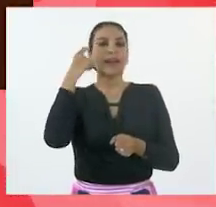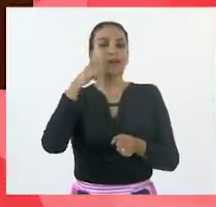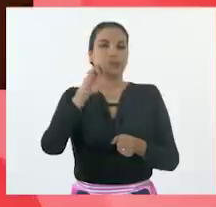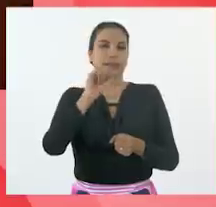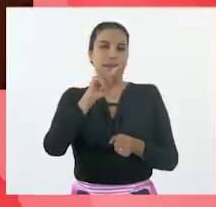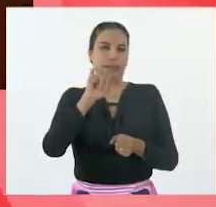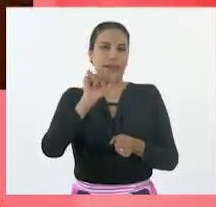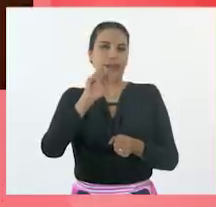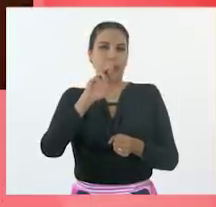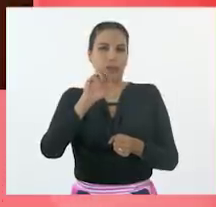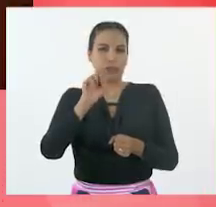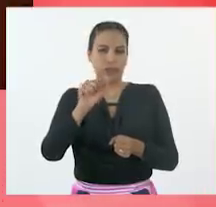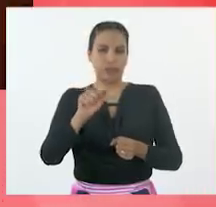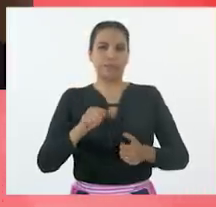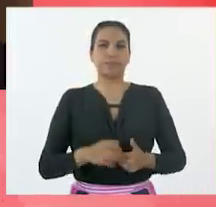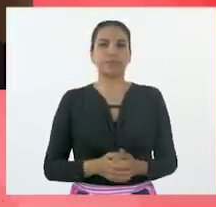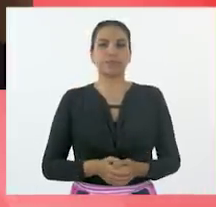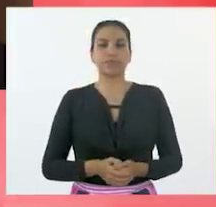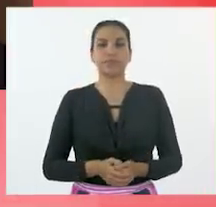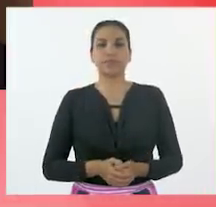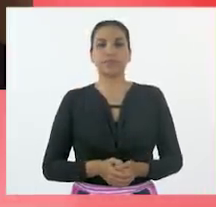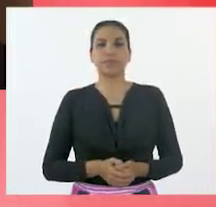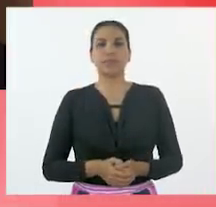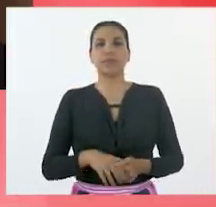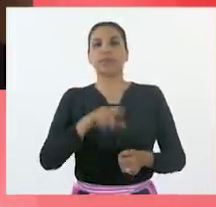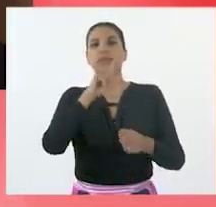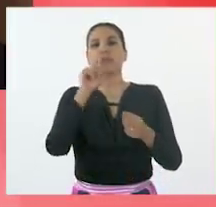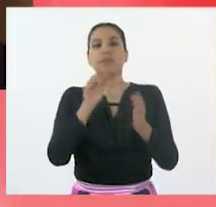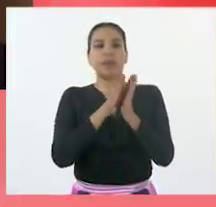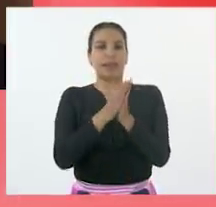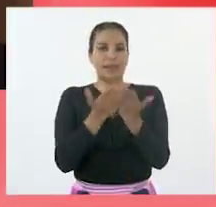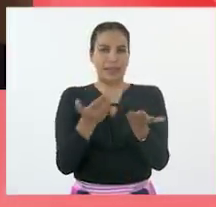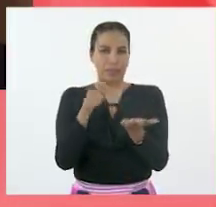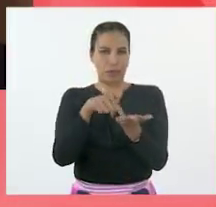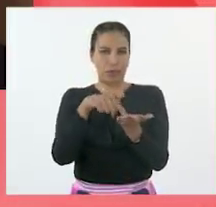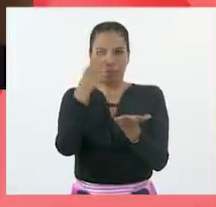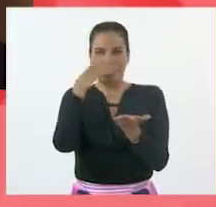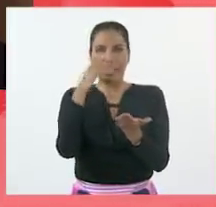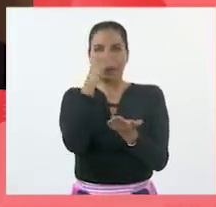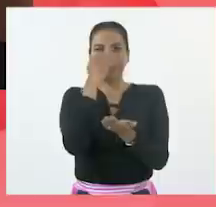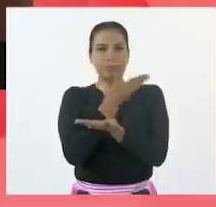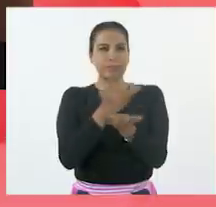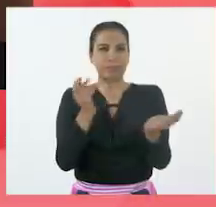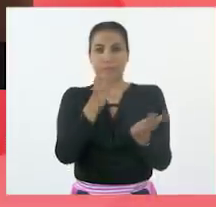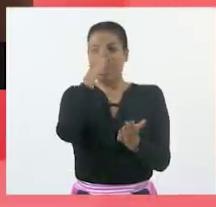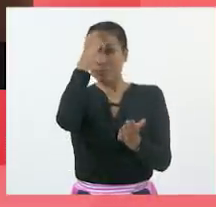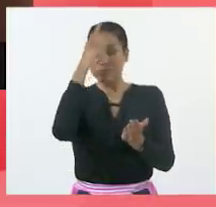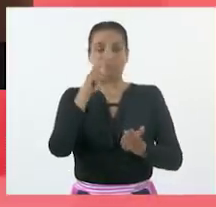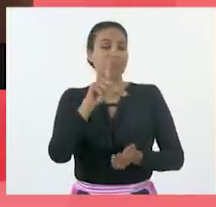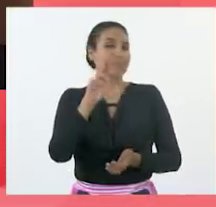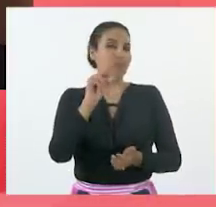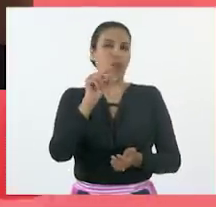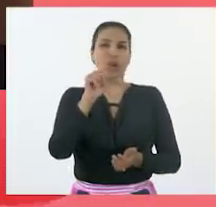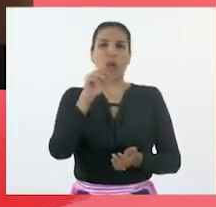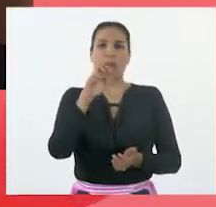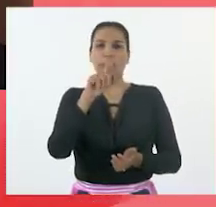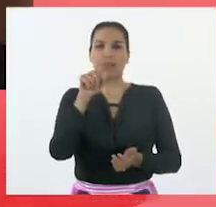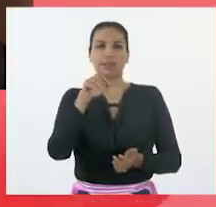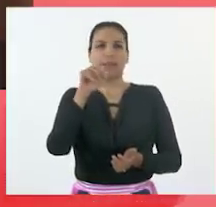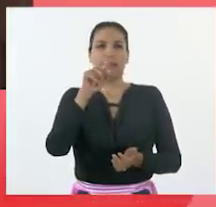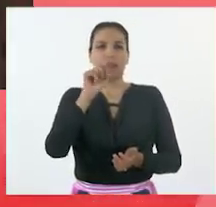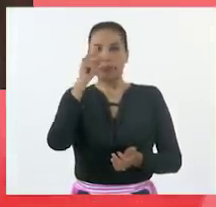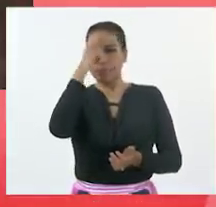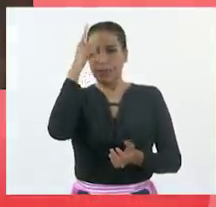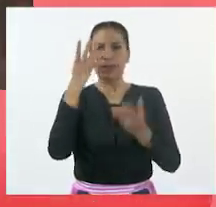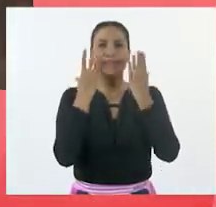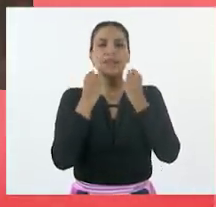Viterbo. 2, el libro de texto gratuito. No lo inventó López Mateos, lo inventó Maximiliano